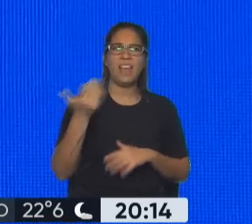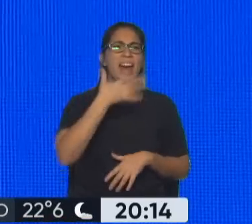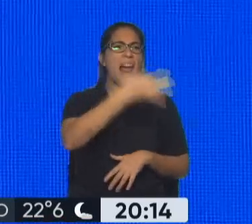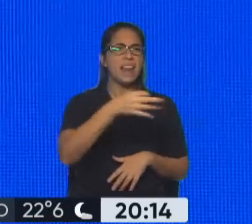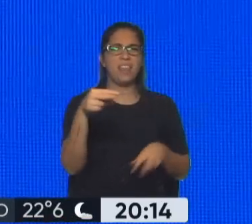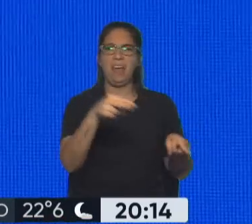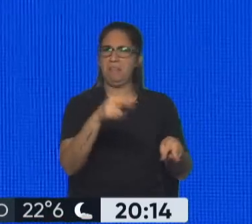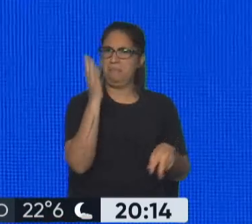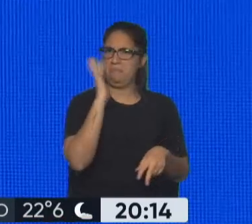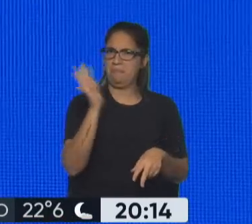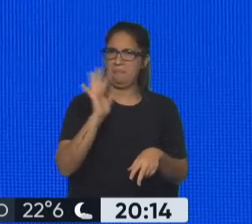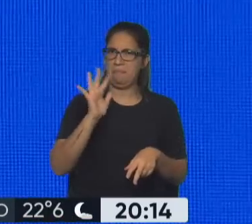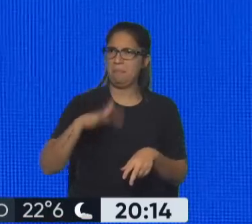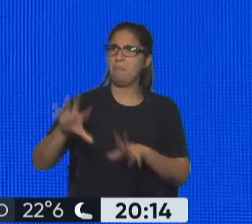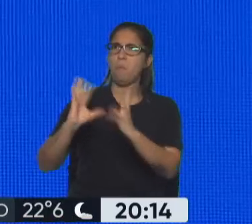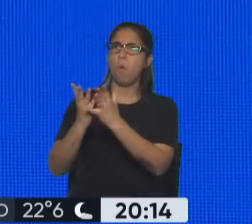que hoy...